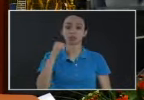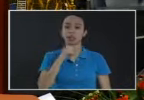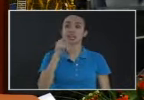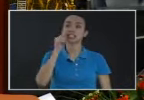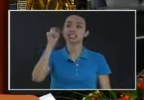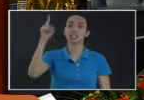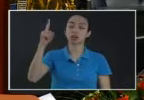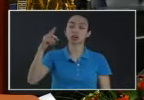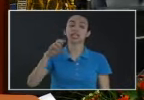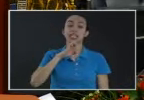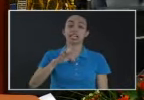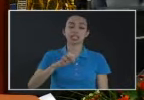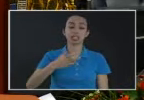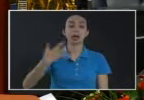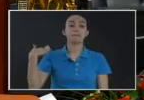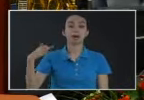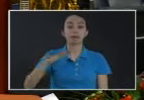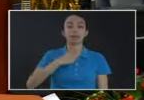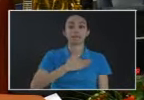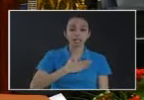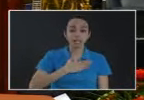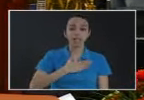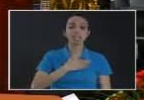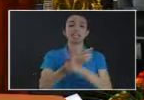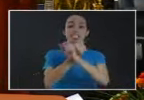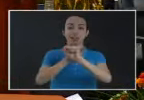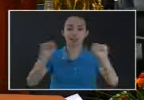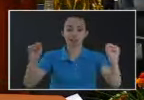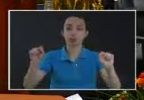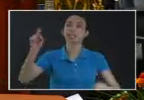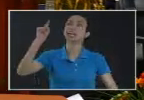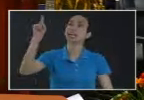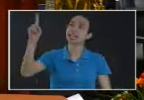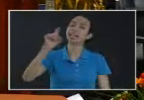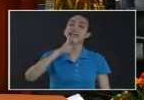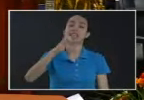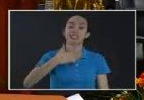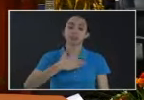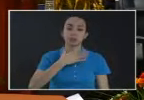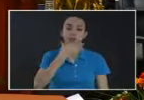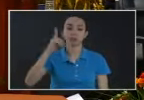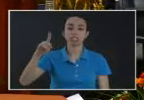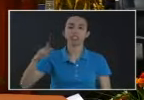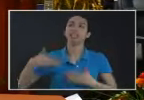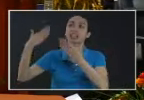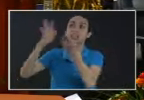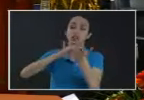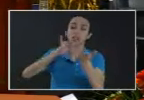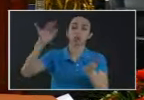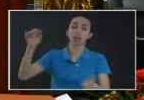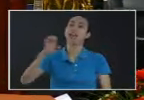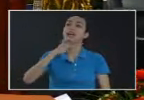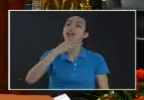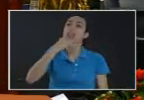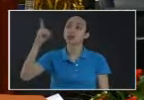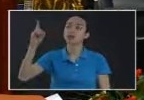mí la salvación. Este es mi Dios y le glorificaré, el Dios de mi Padre,